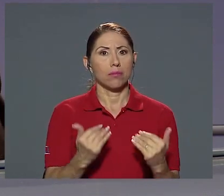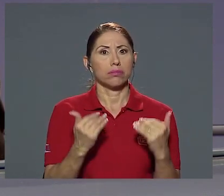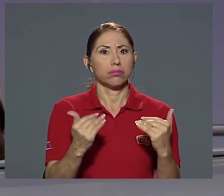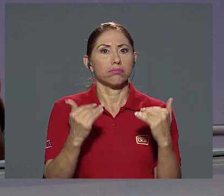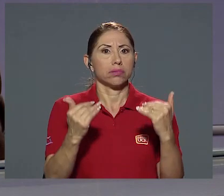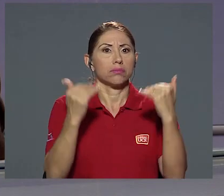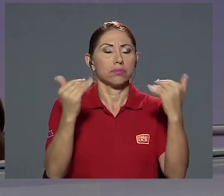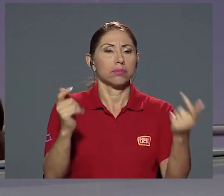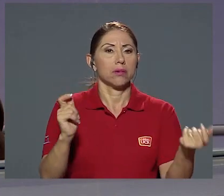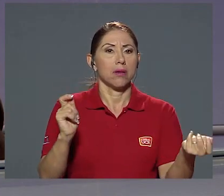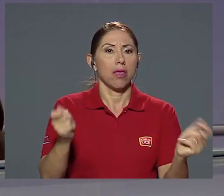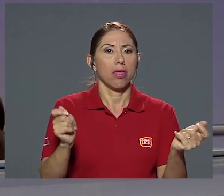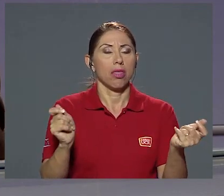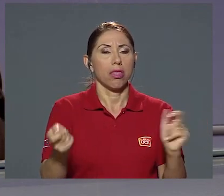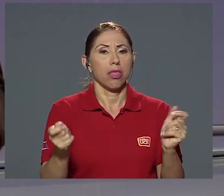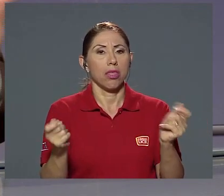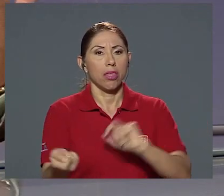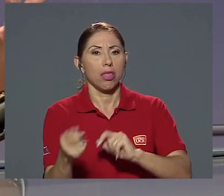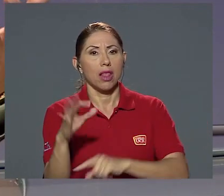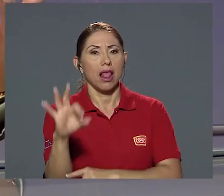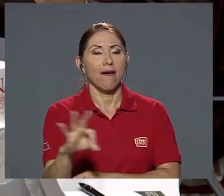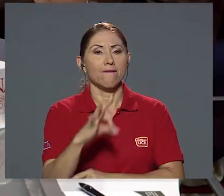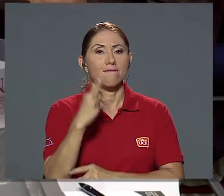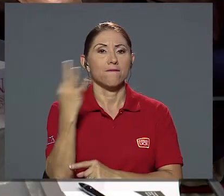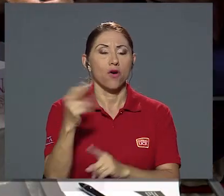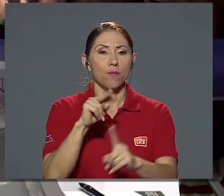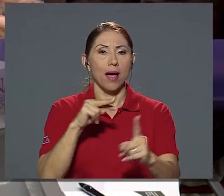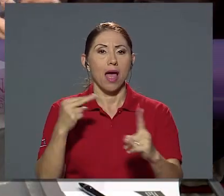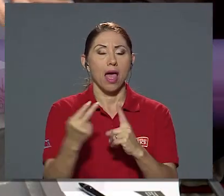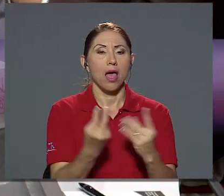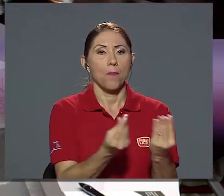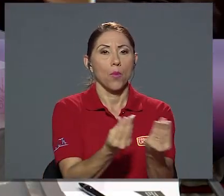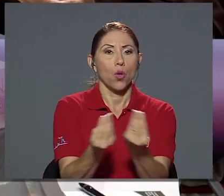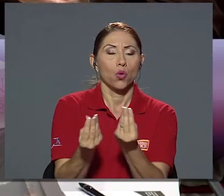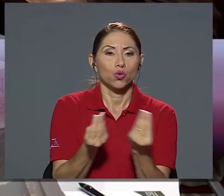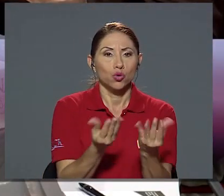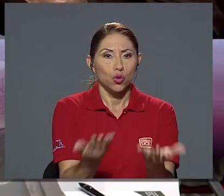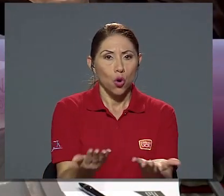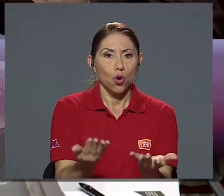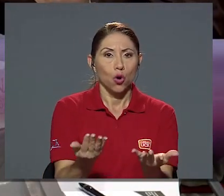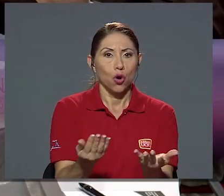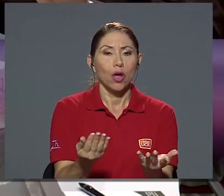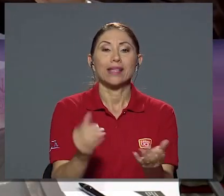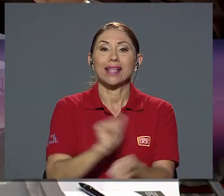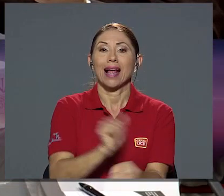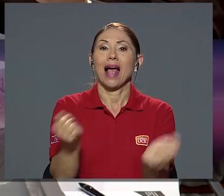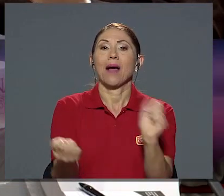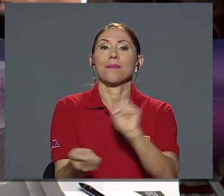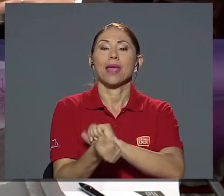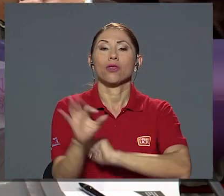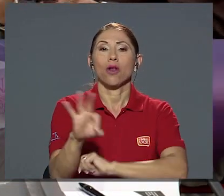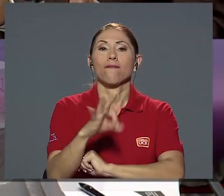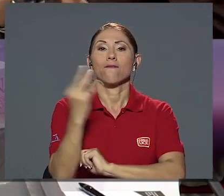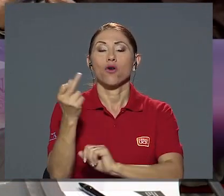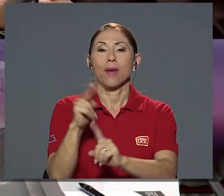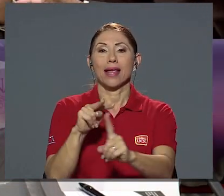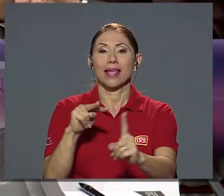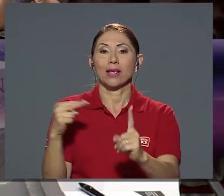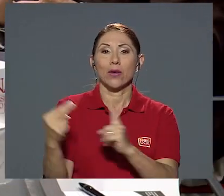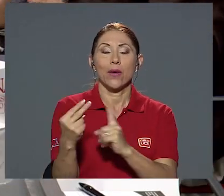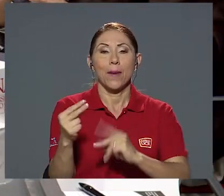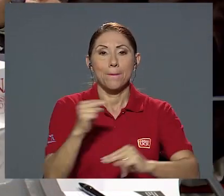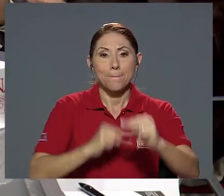transformando de manera significativa la forma en que se concibe la producción, la forma en que se conciben los mercados laborales, y